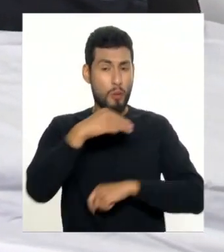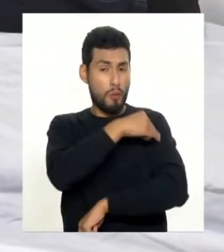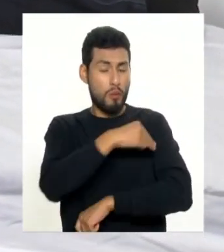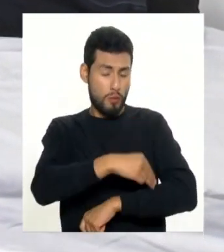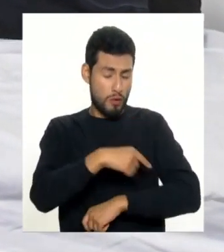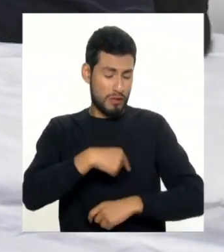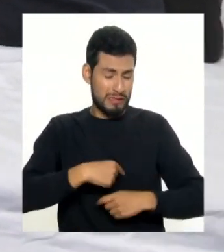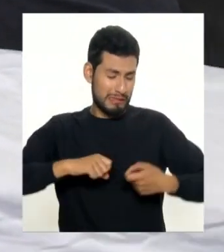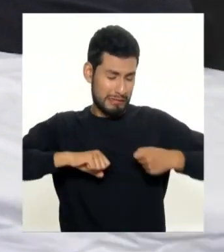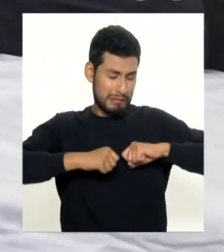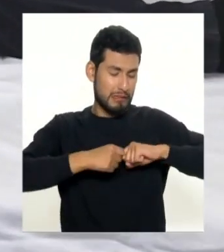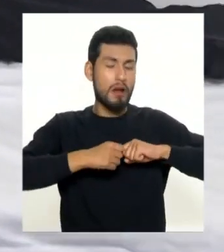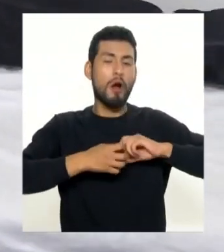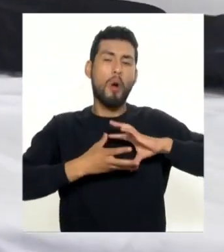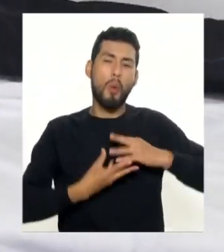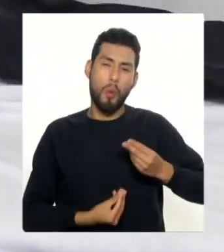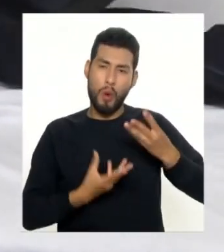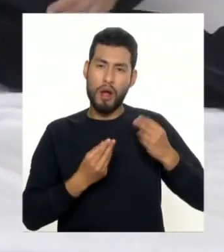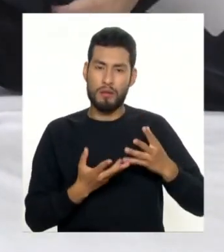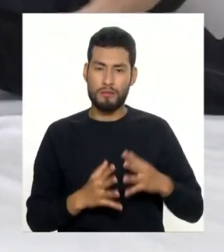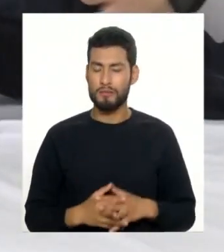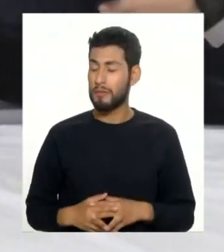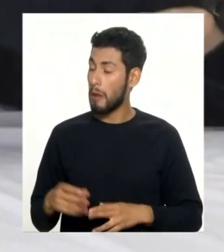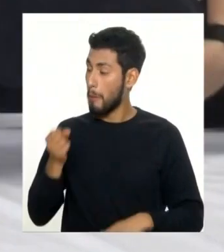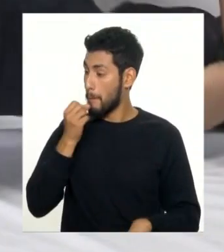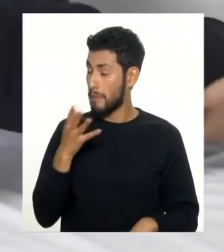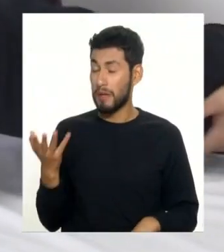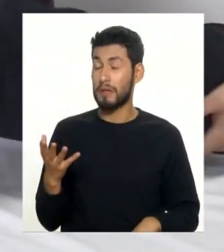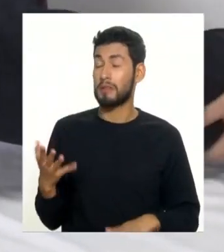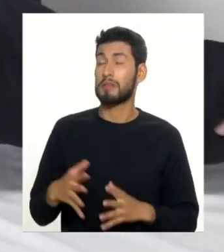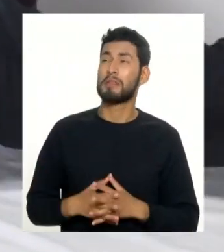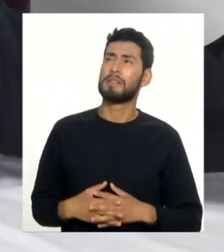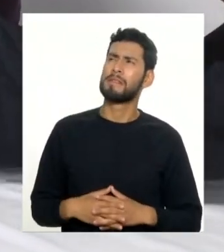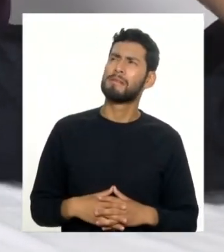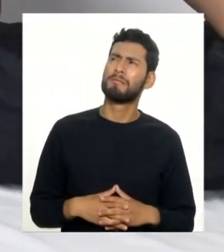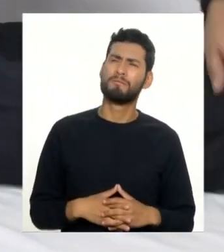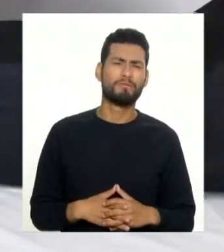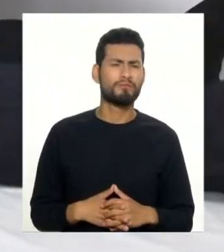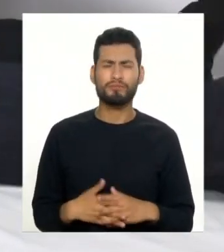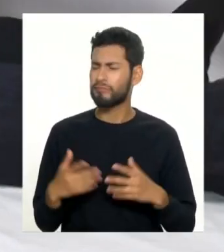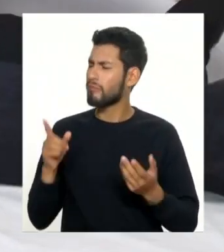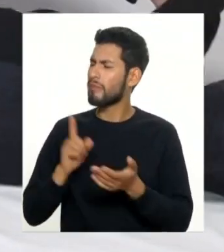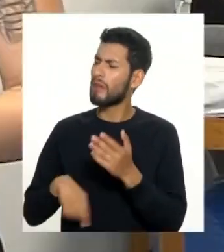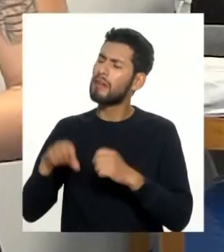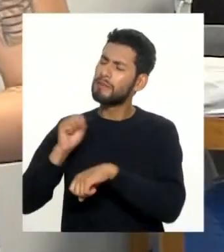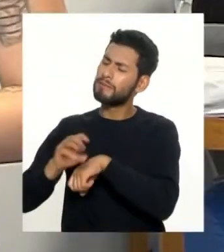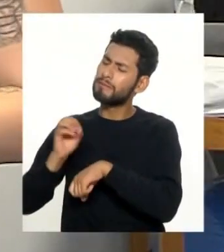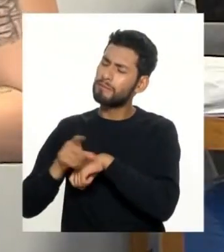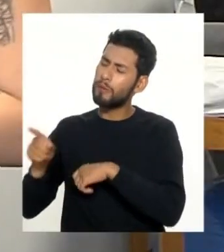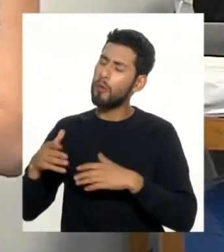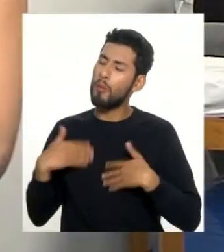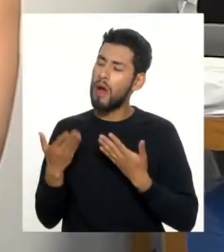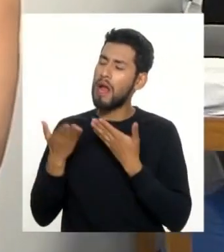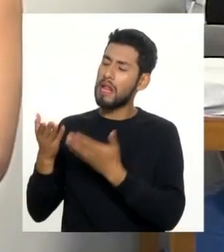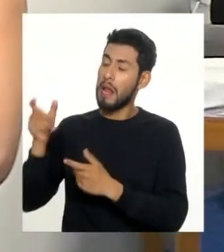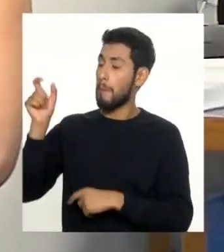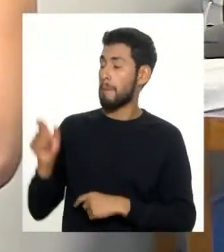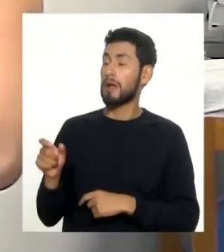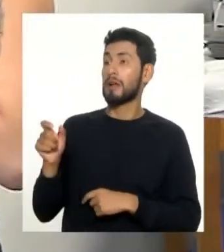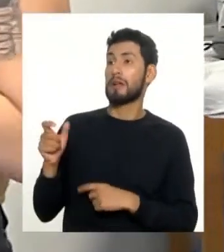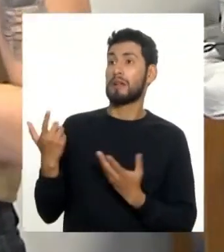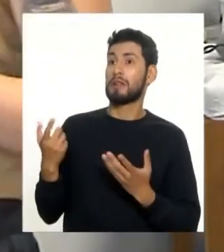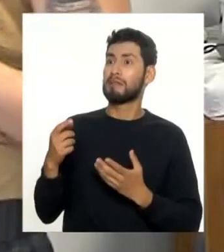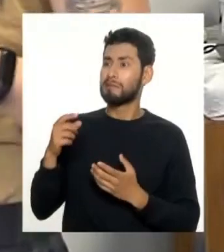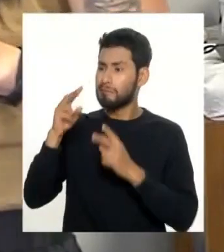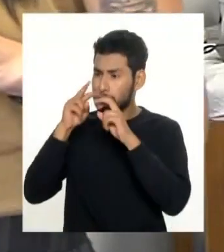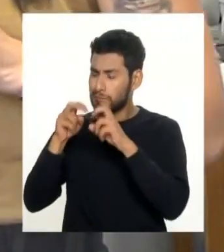se encuentran contracturados. Bien, bueno, y en todo caso, ¿qué recomendaciones podría dársele a una persona para hacer